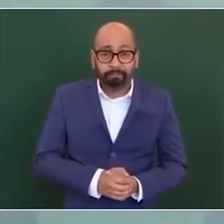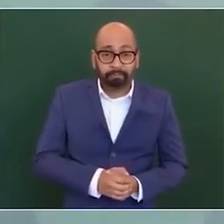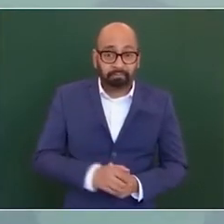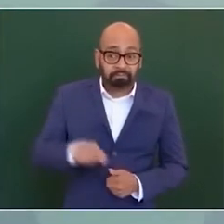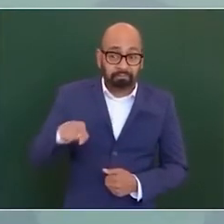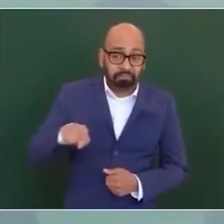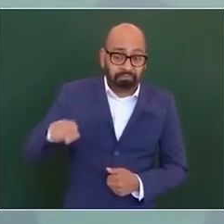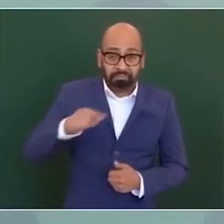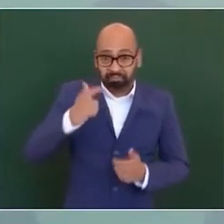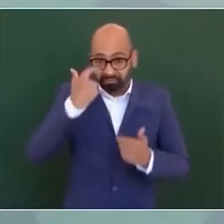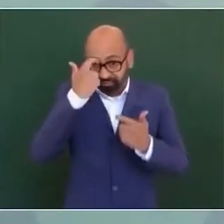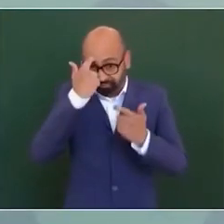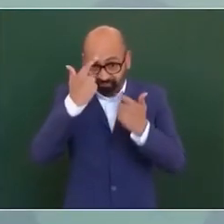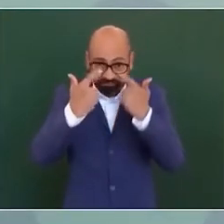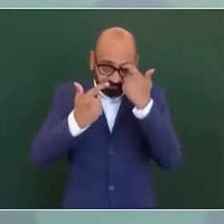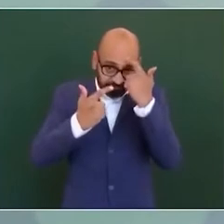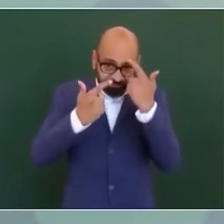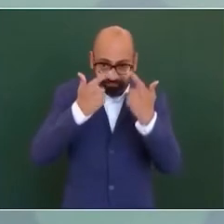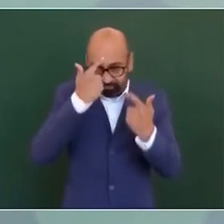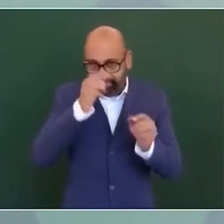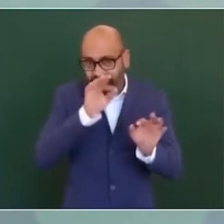inventan,